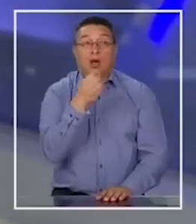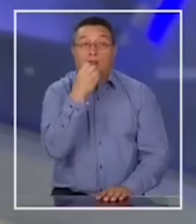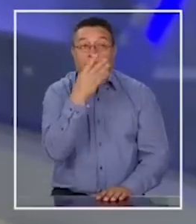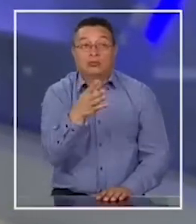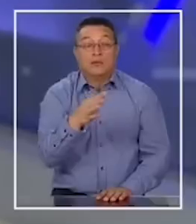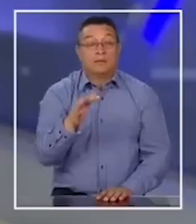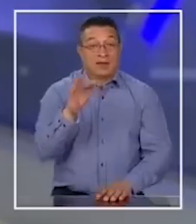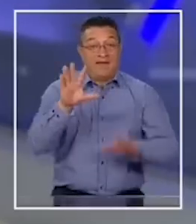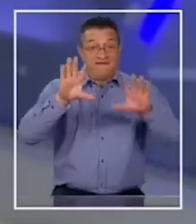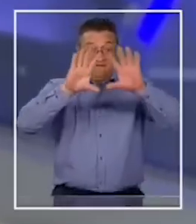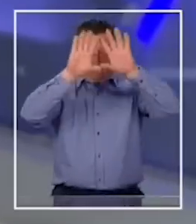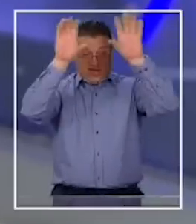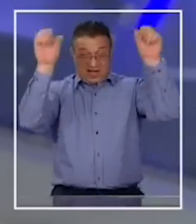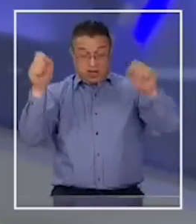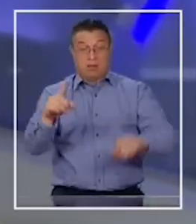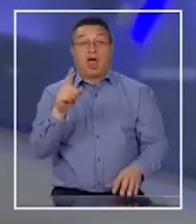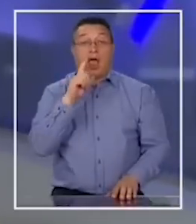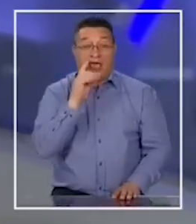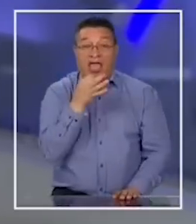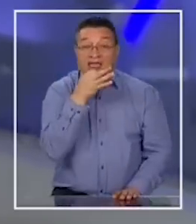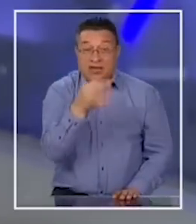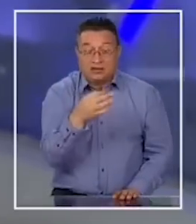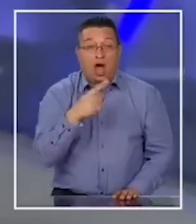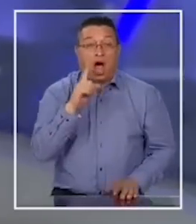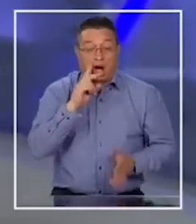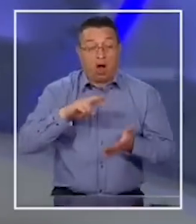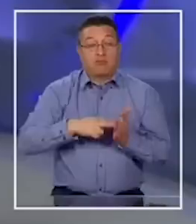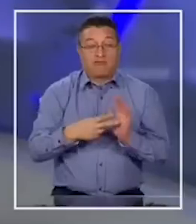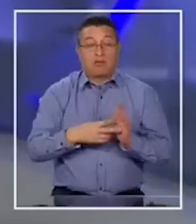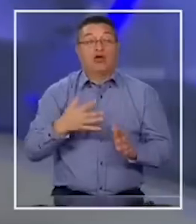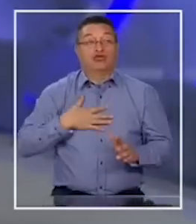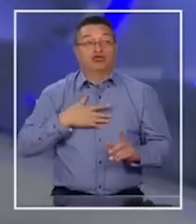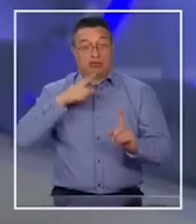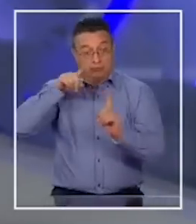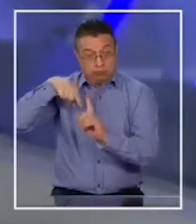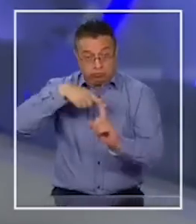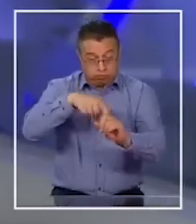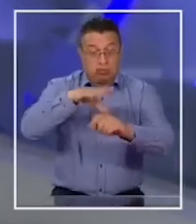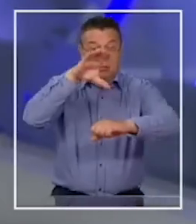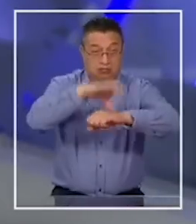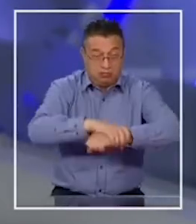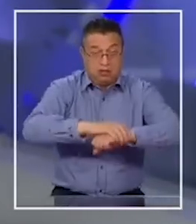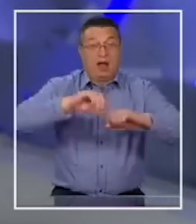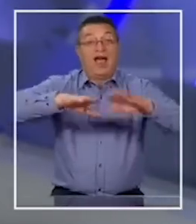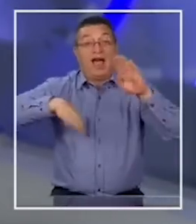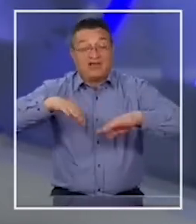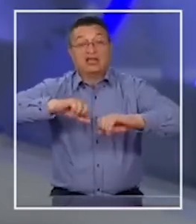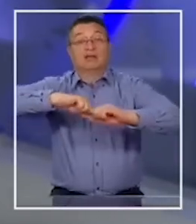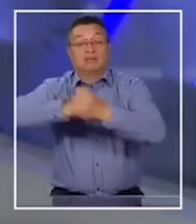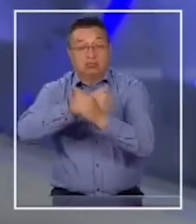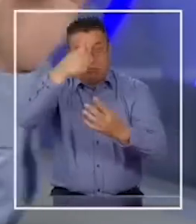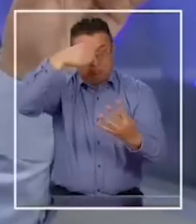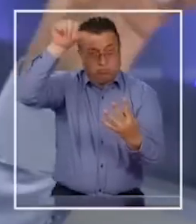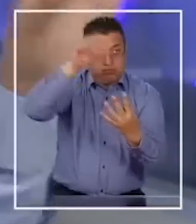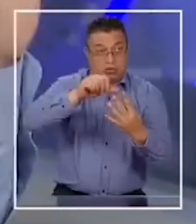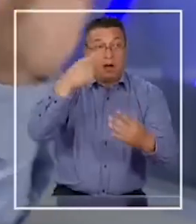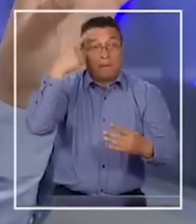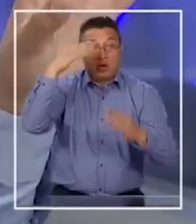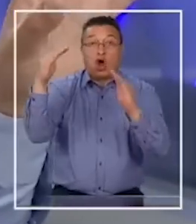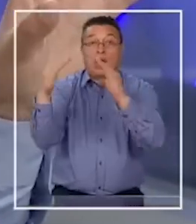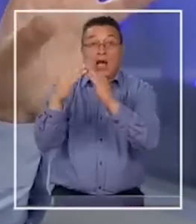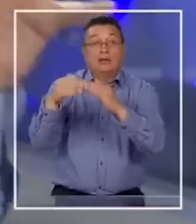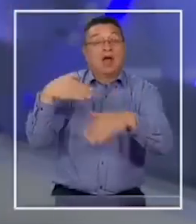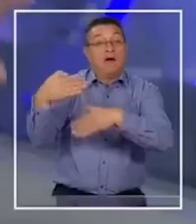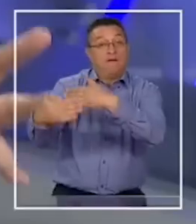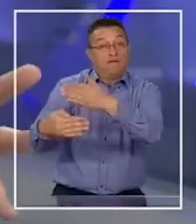fue la fiscalía la que nos dijo tenemos un problema nosotros perseguimos encarcelamos y a veces condenamos incluso pero las casas siguen